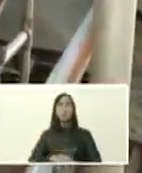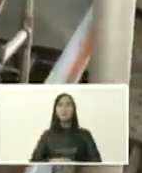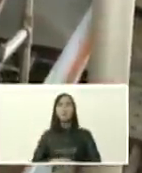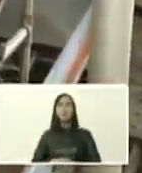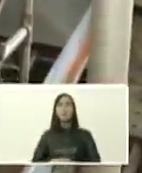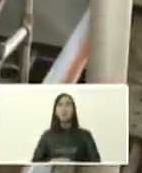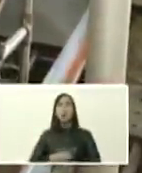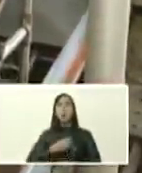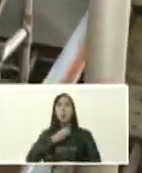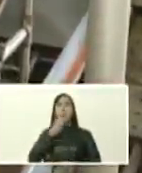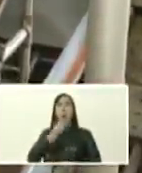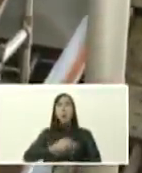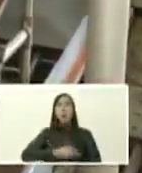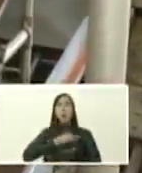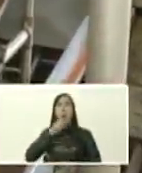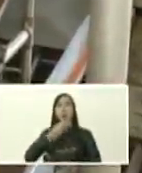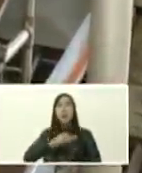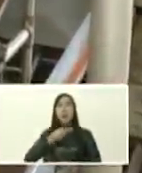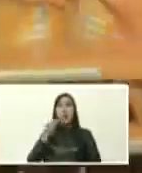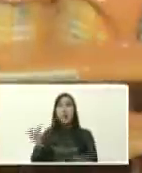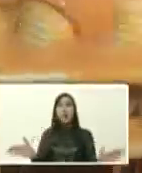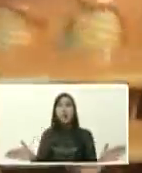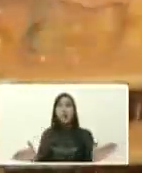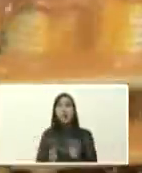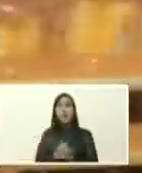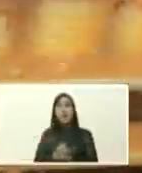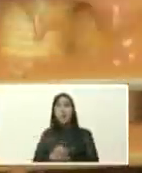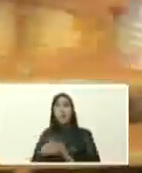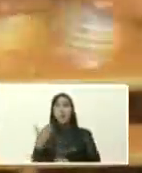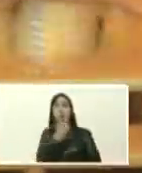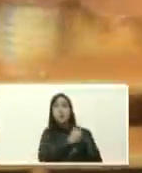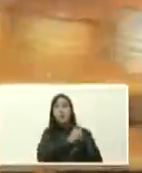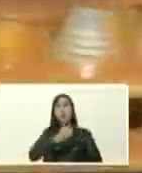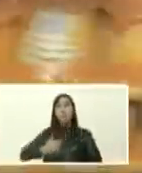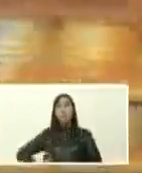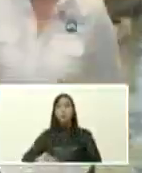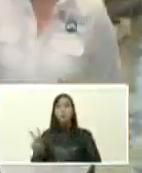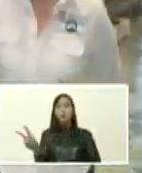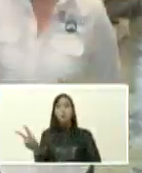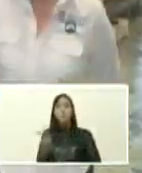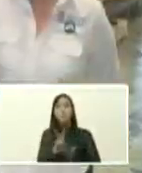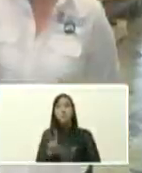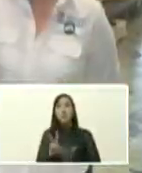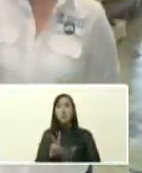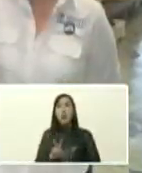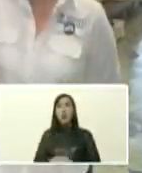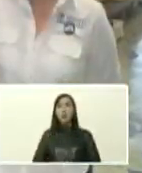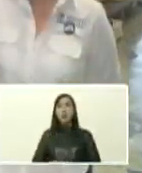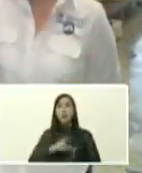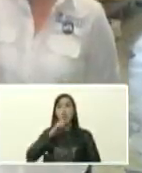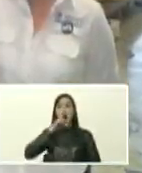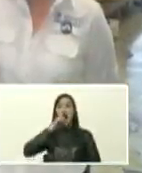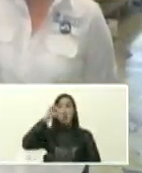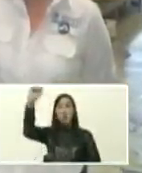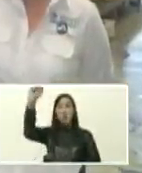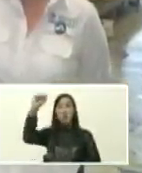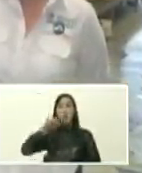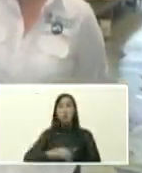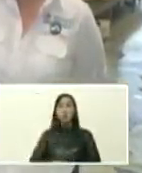Buenas tardes, camarada presidente de la República Bolivariana de Venezuela, Nicolás Maduro